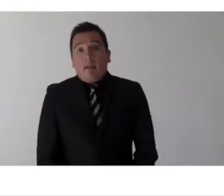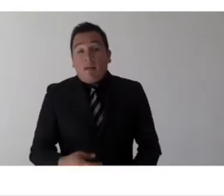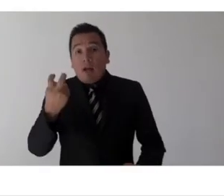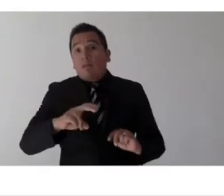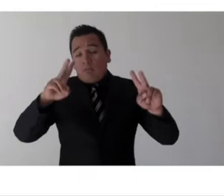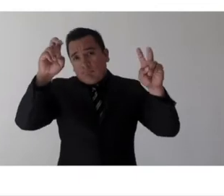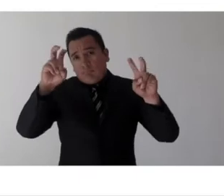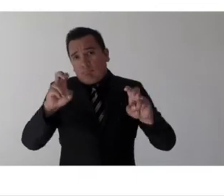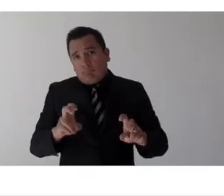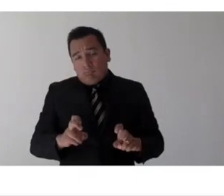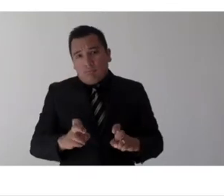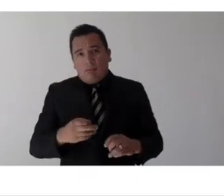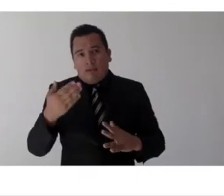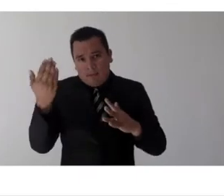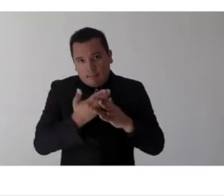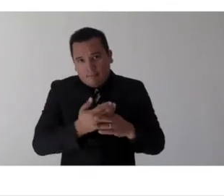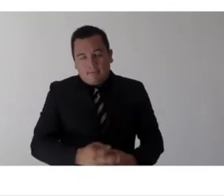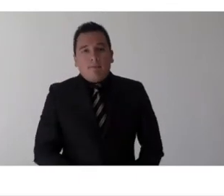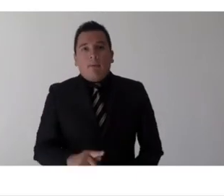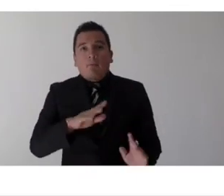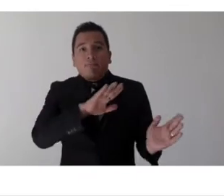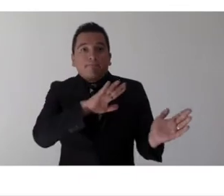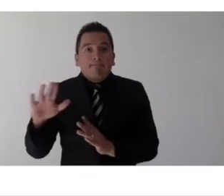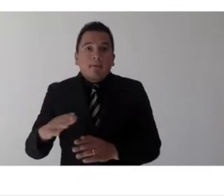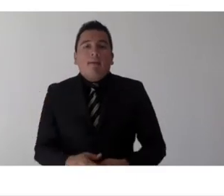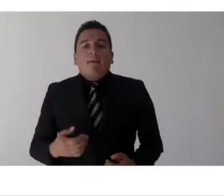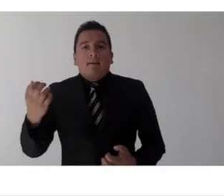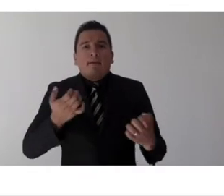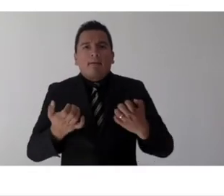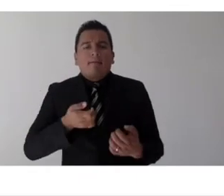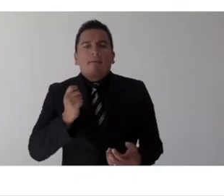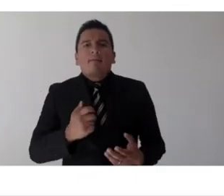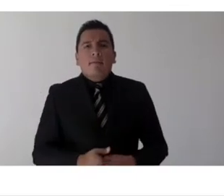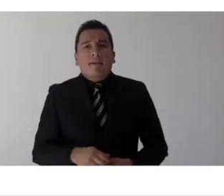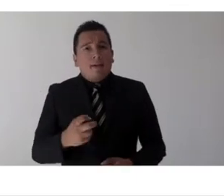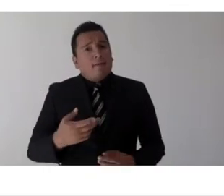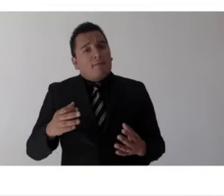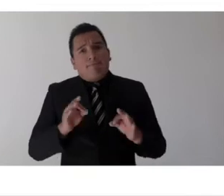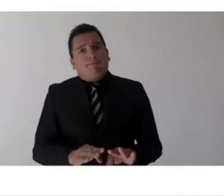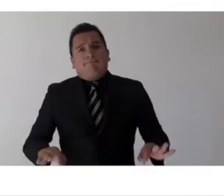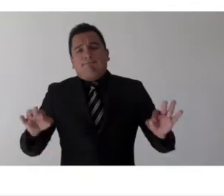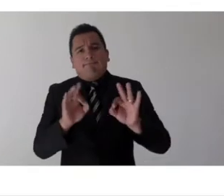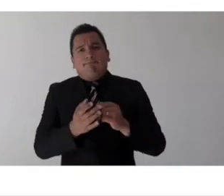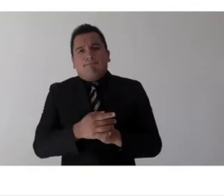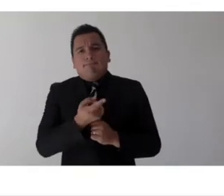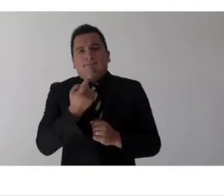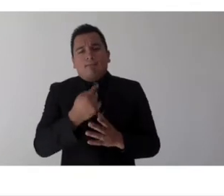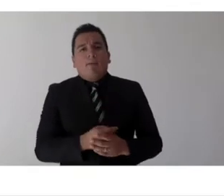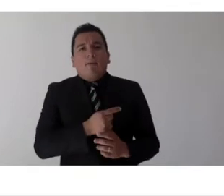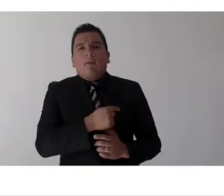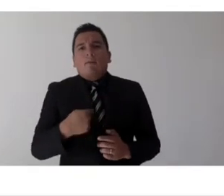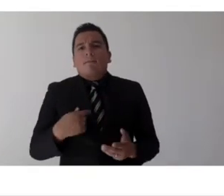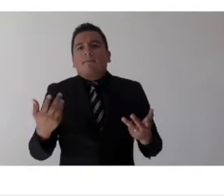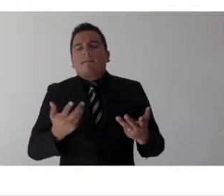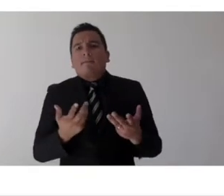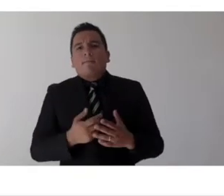Ahora, la parte práctica es para mí también de lo más interesante del curso, porque lo que hacemos es compartir